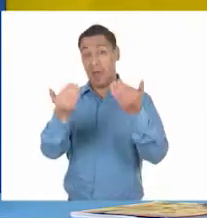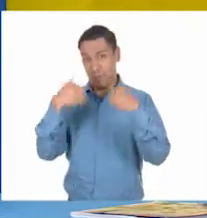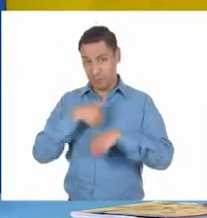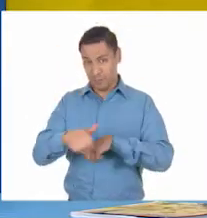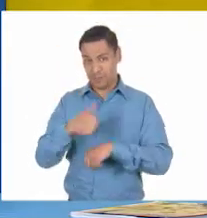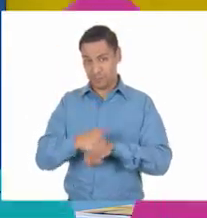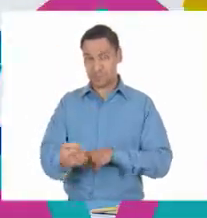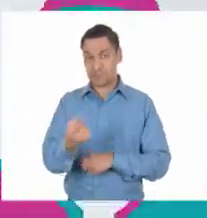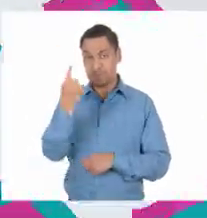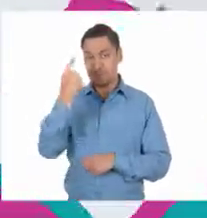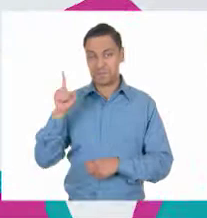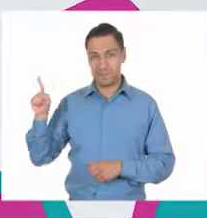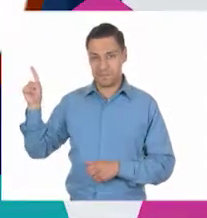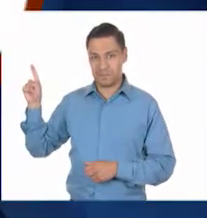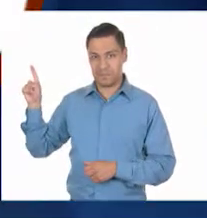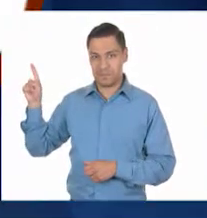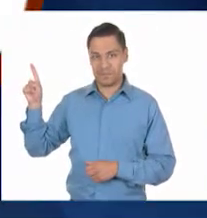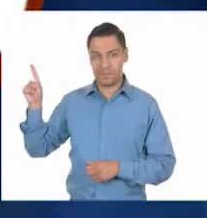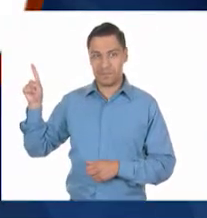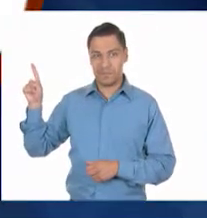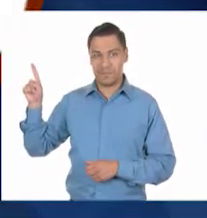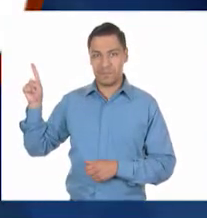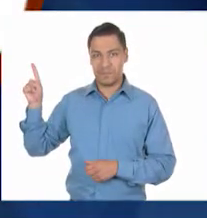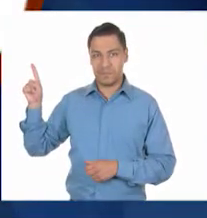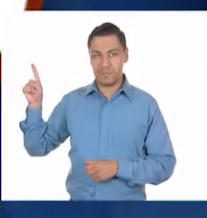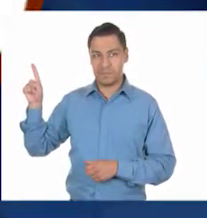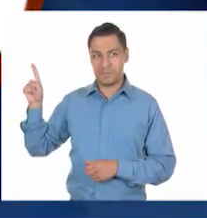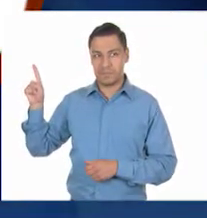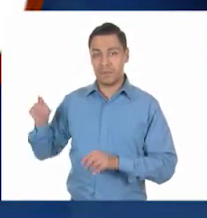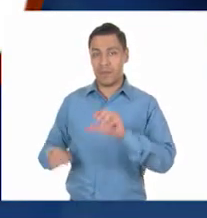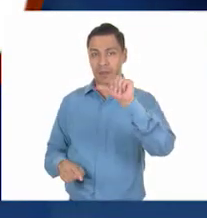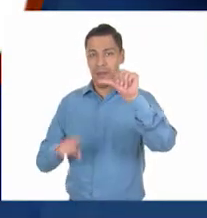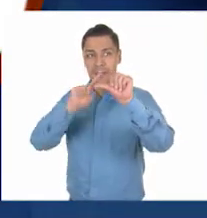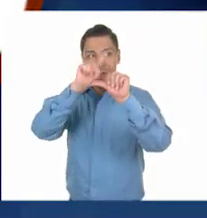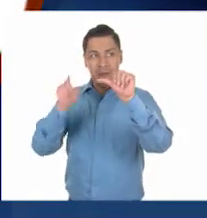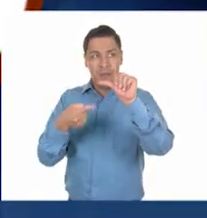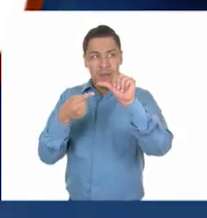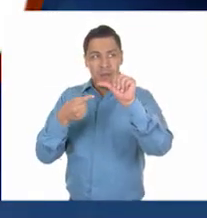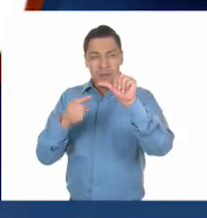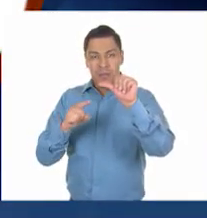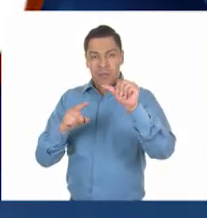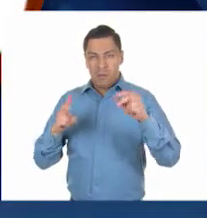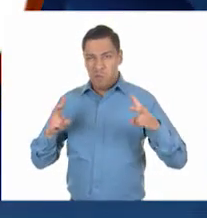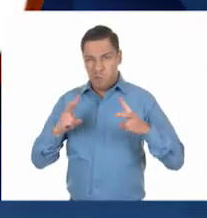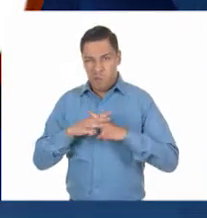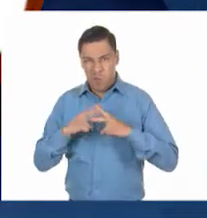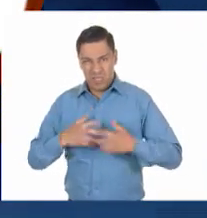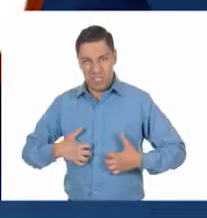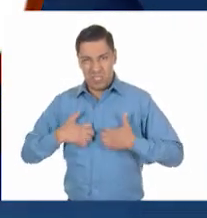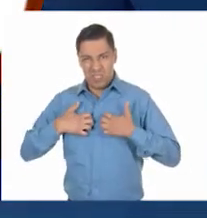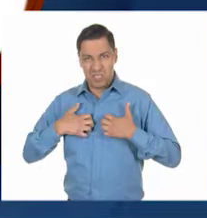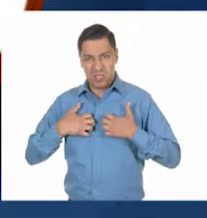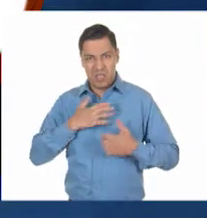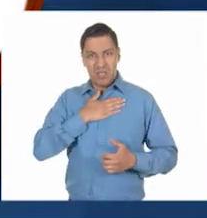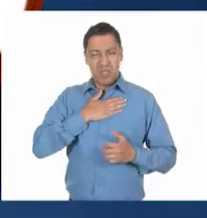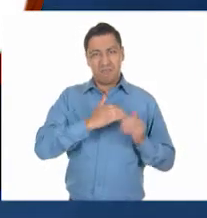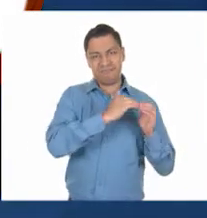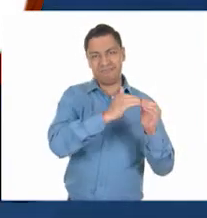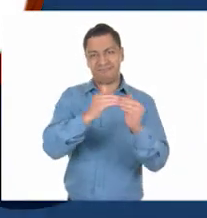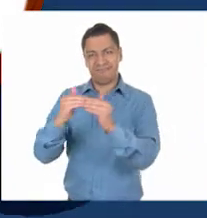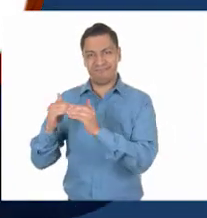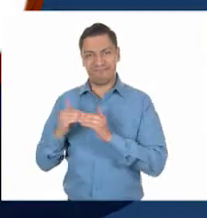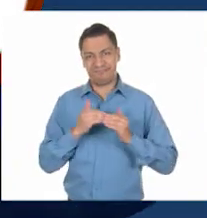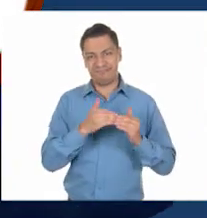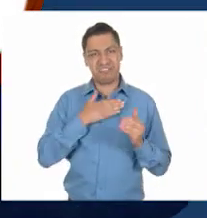Les va a aparecer ahí en su pantalla. Y las opciones son A, violencia; B, desigualdad económica